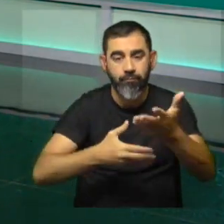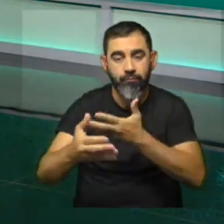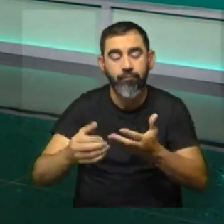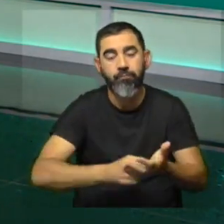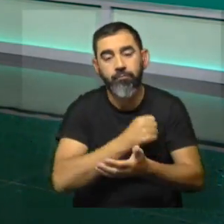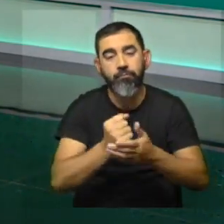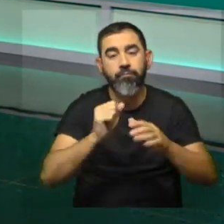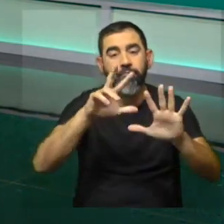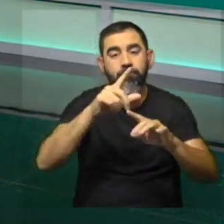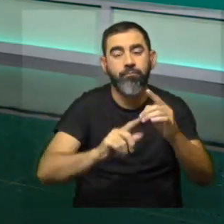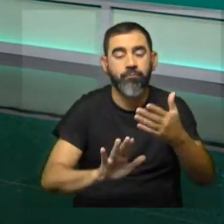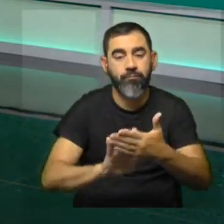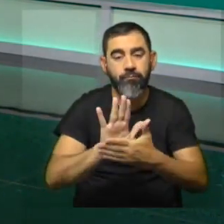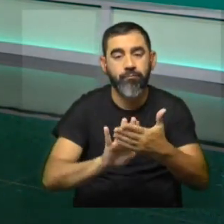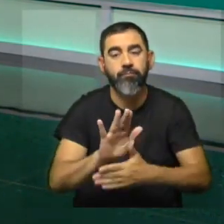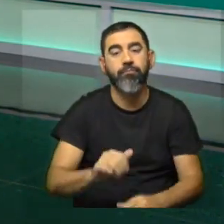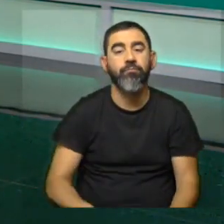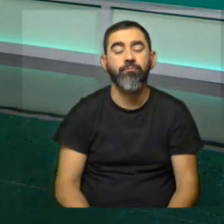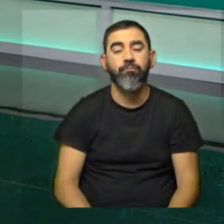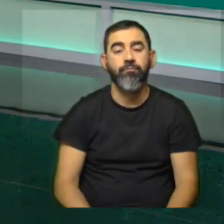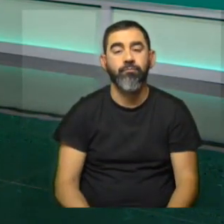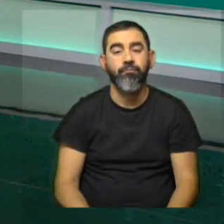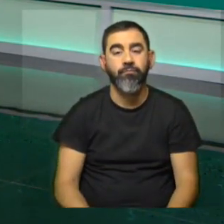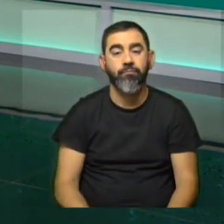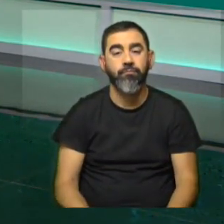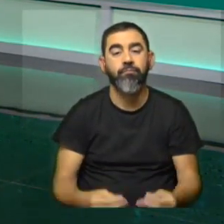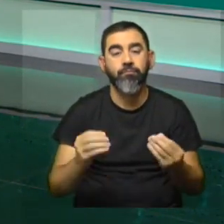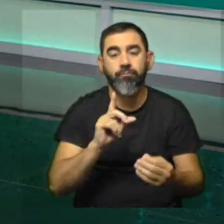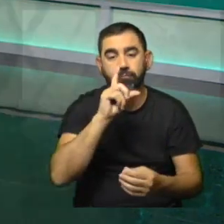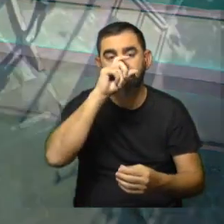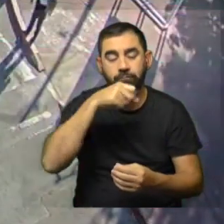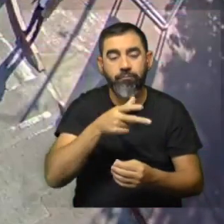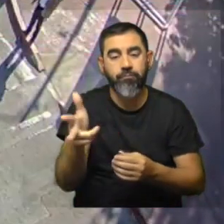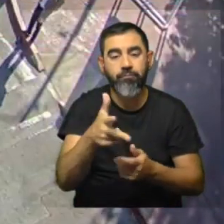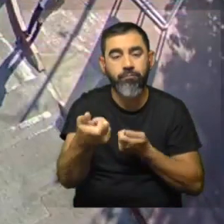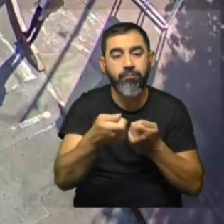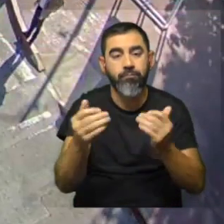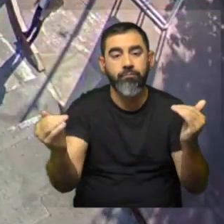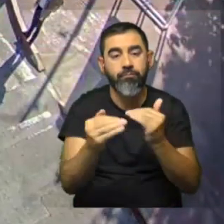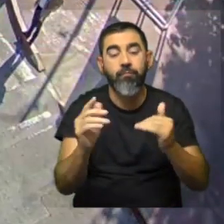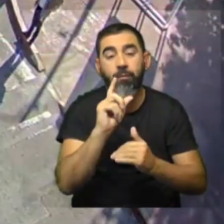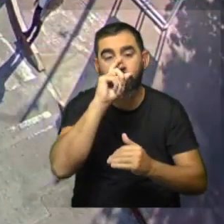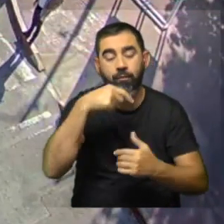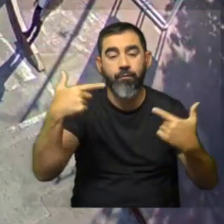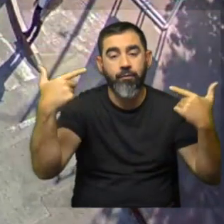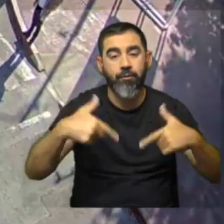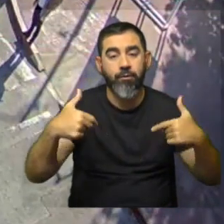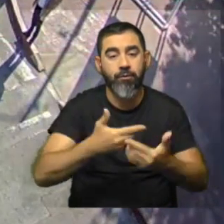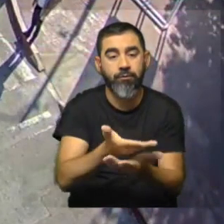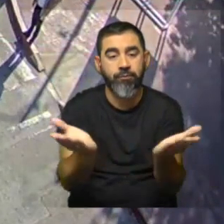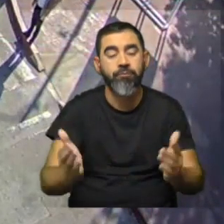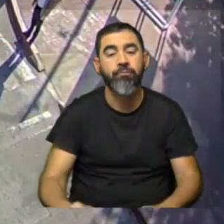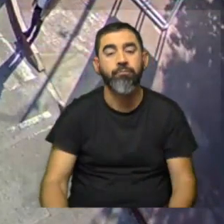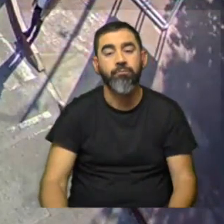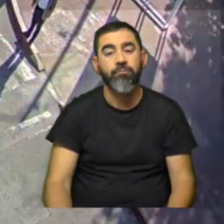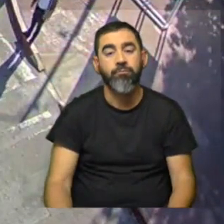ustedes hasta las 8:30 aquí en esta primera edición de MVD Noticias. Ahora vemos cómo está Montevideo a través de las cámaras del Centro de Gestión de Movilidad.